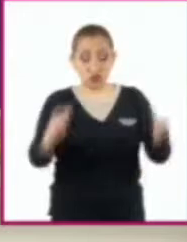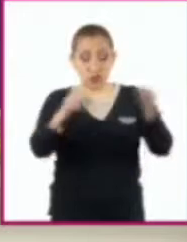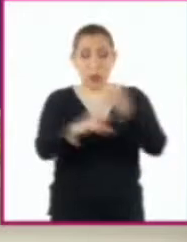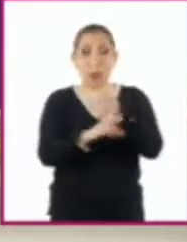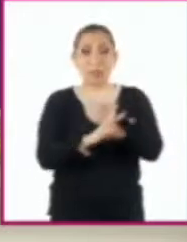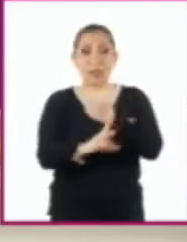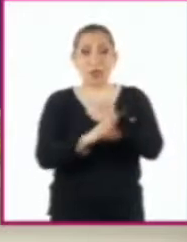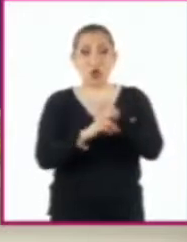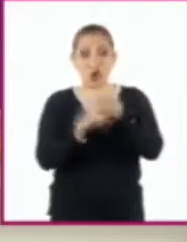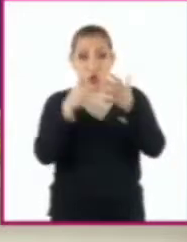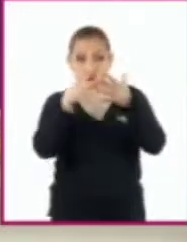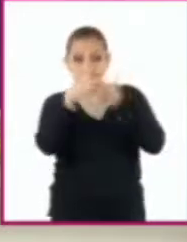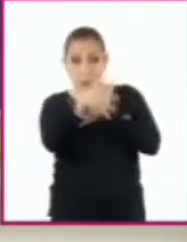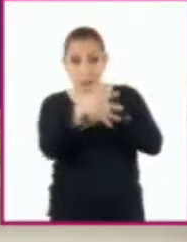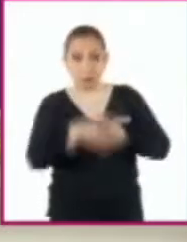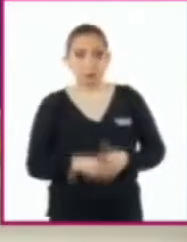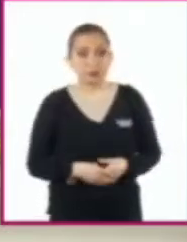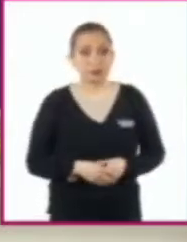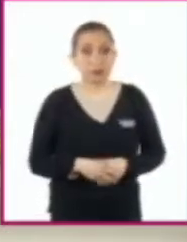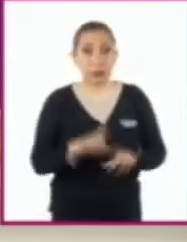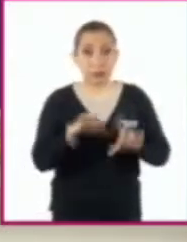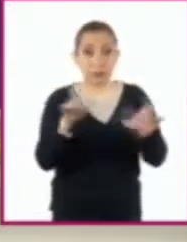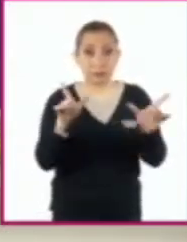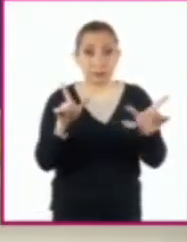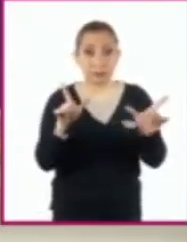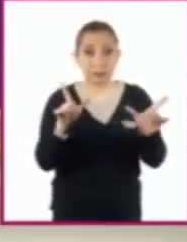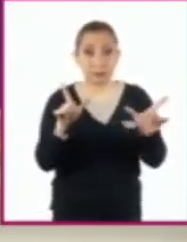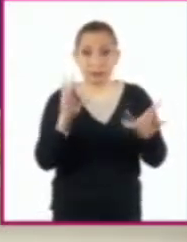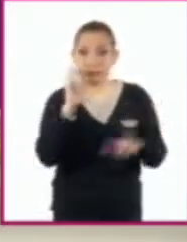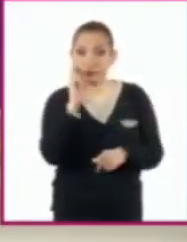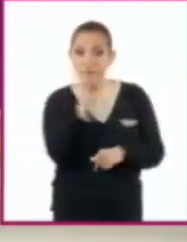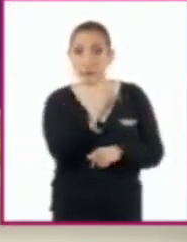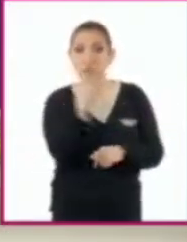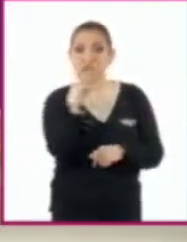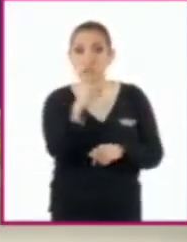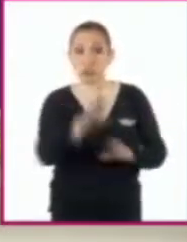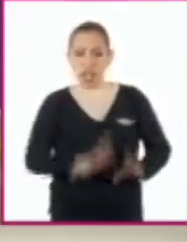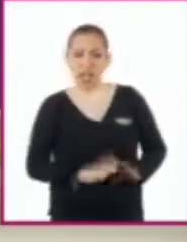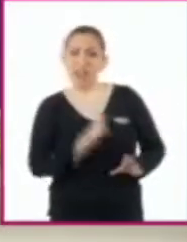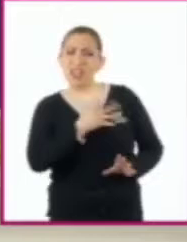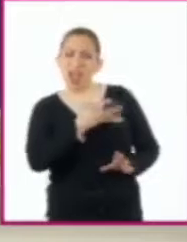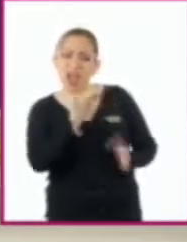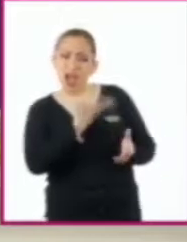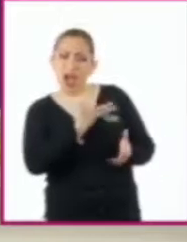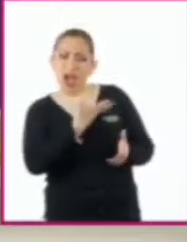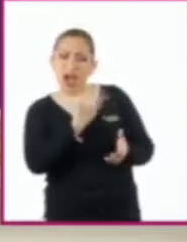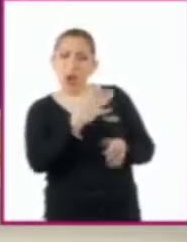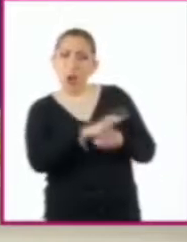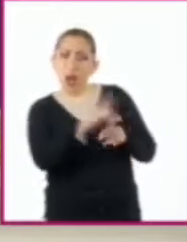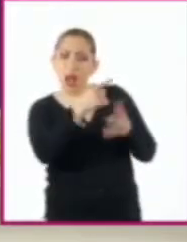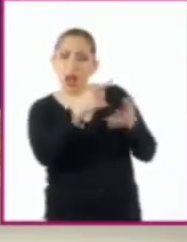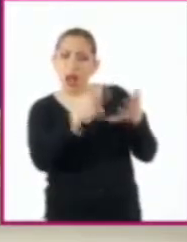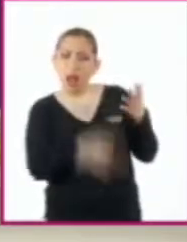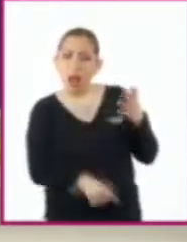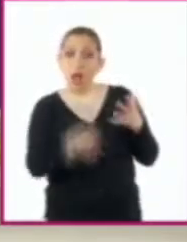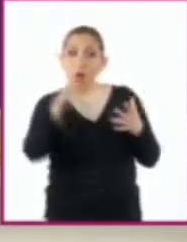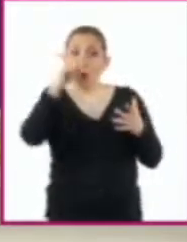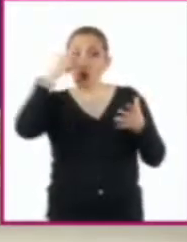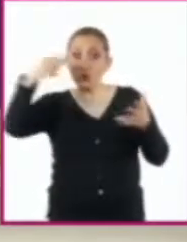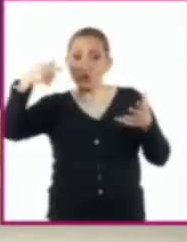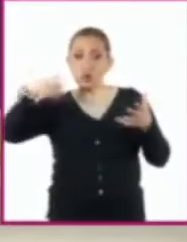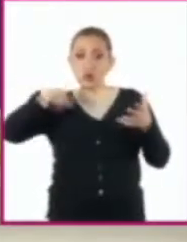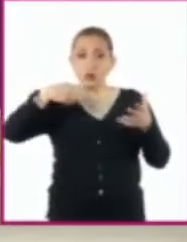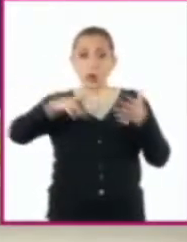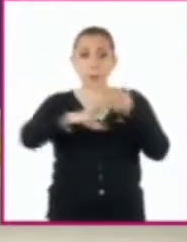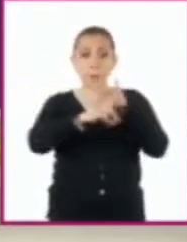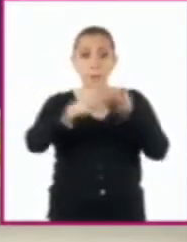vidrio transparente. ¿Listo? Observen sus propiedades. Ahora pasemos un haz de luz con el